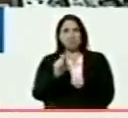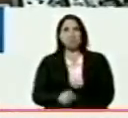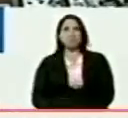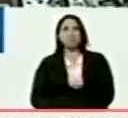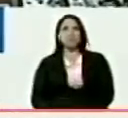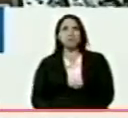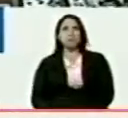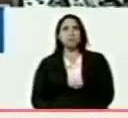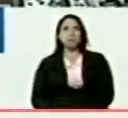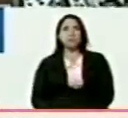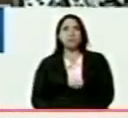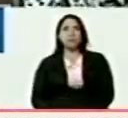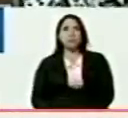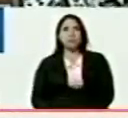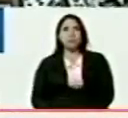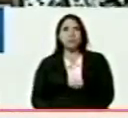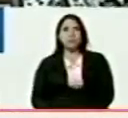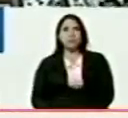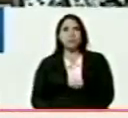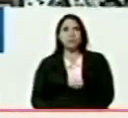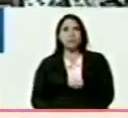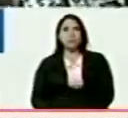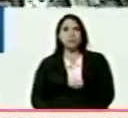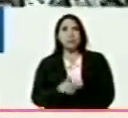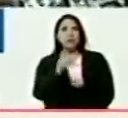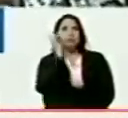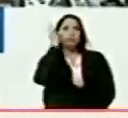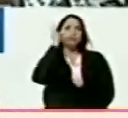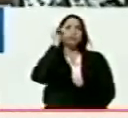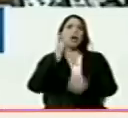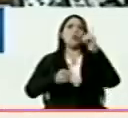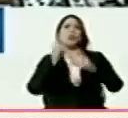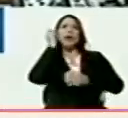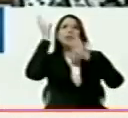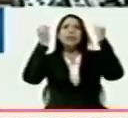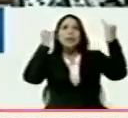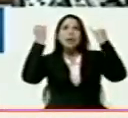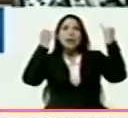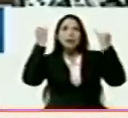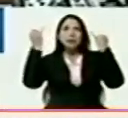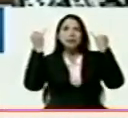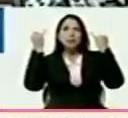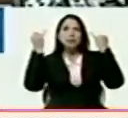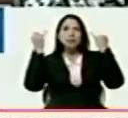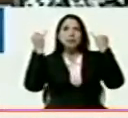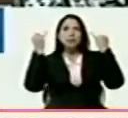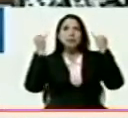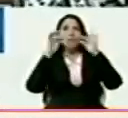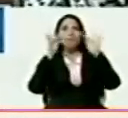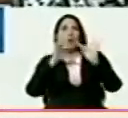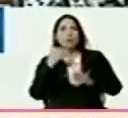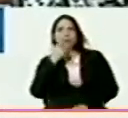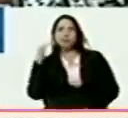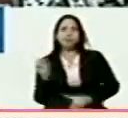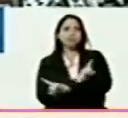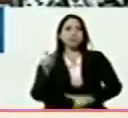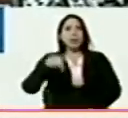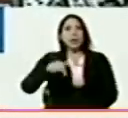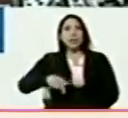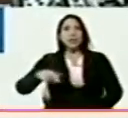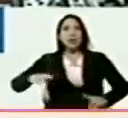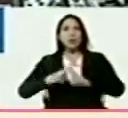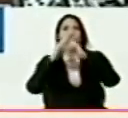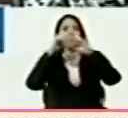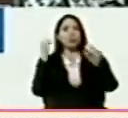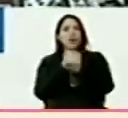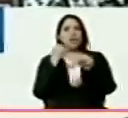julio, de allí surgieron algunas ideas y de manera casi inmediata hubo aquí un encuentro de